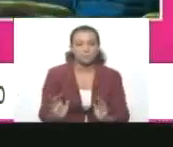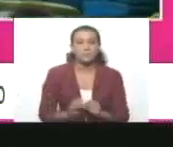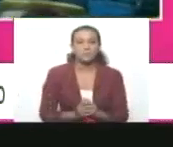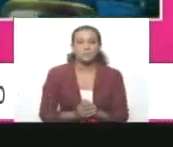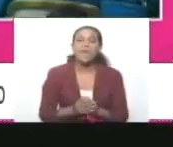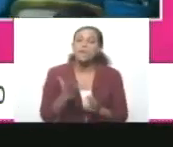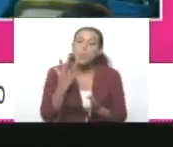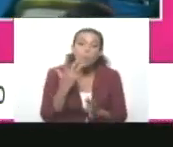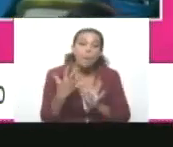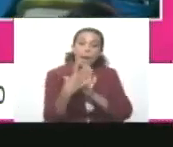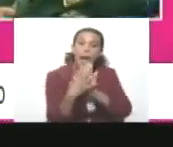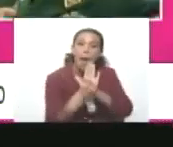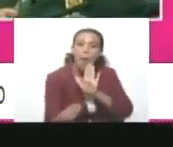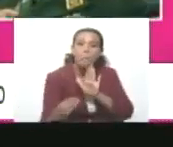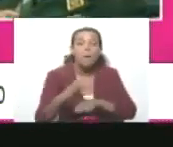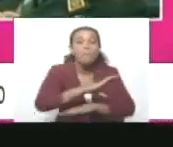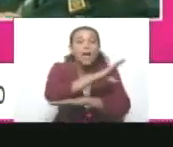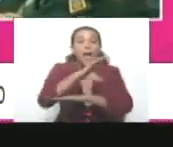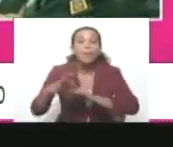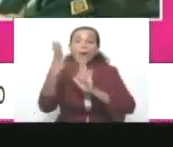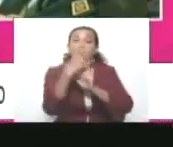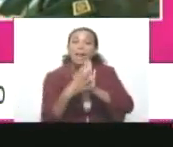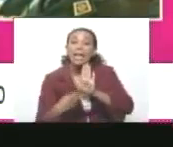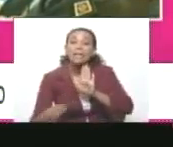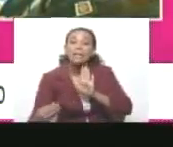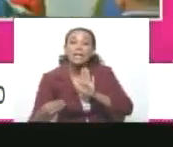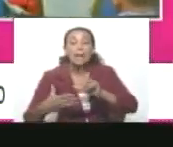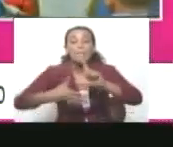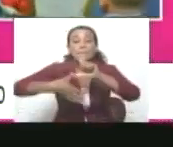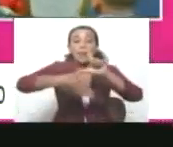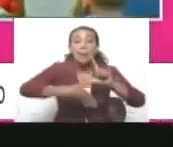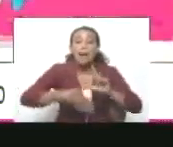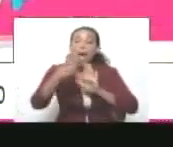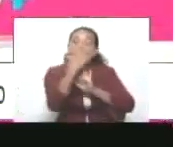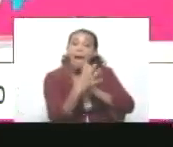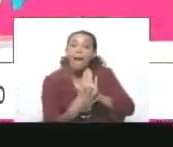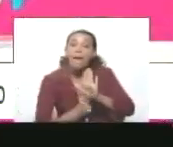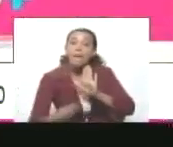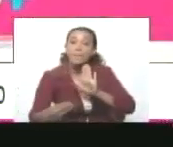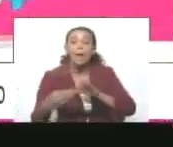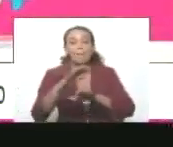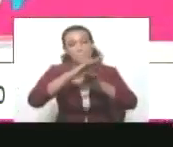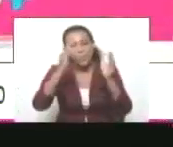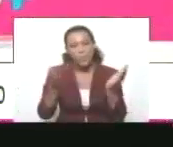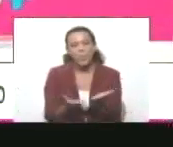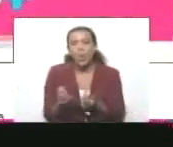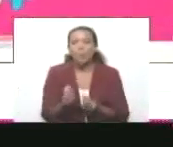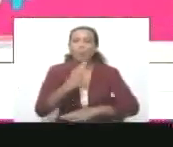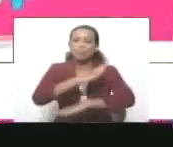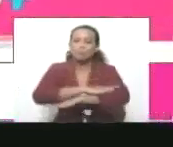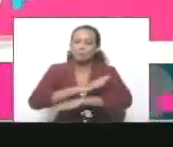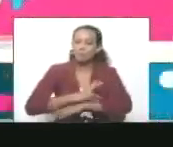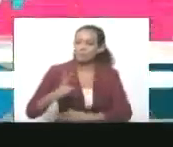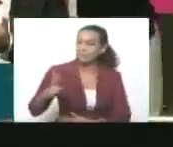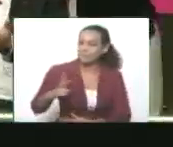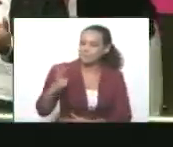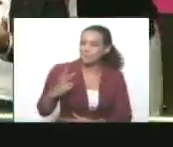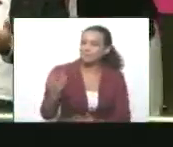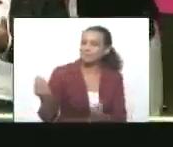Un ejemplo para el Caribe, un ejemplo para América Latina, un ejemplo para el mundo.